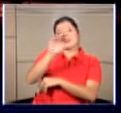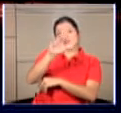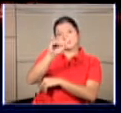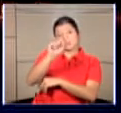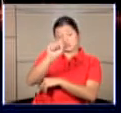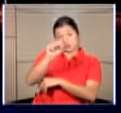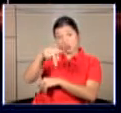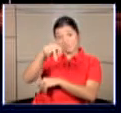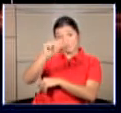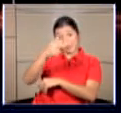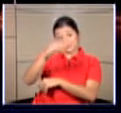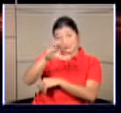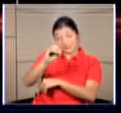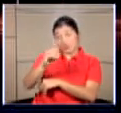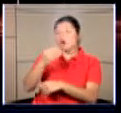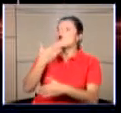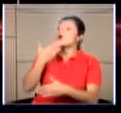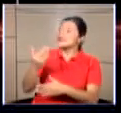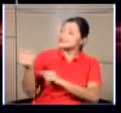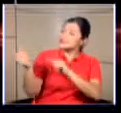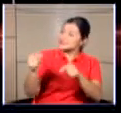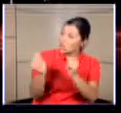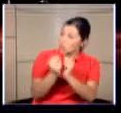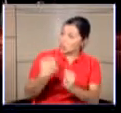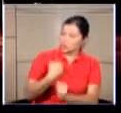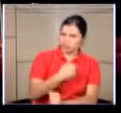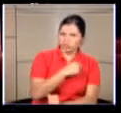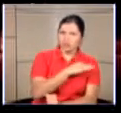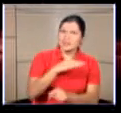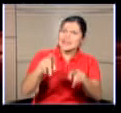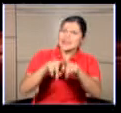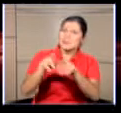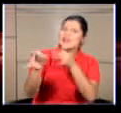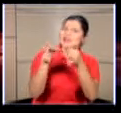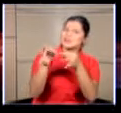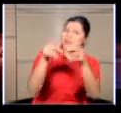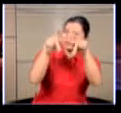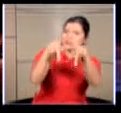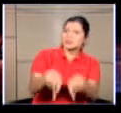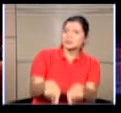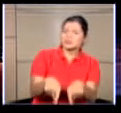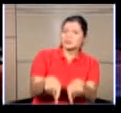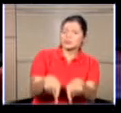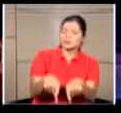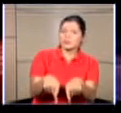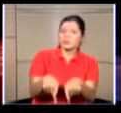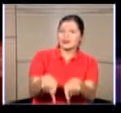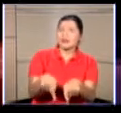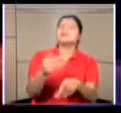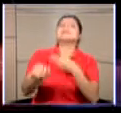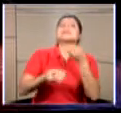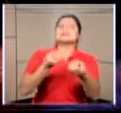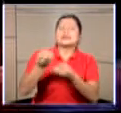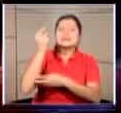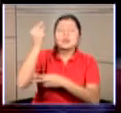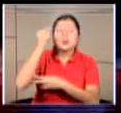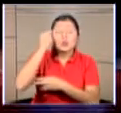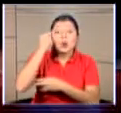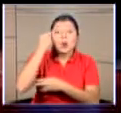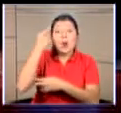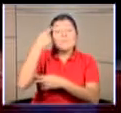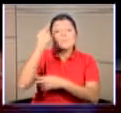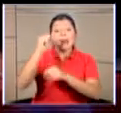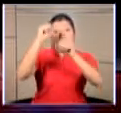quien conversamos. Don José Francisco, gracias por estar con nosotros y sobre todo que le expliquemos a la gente qué ha hecho el gobierno para